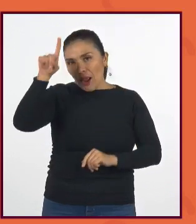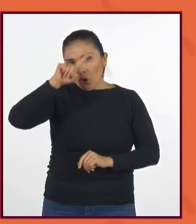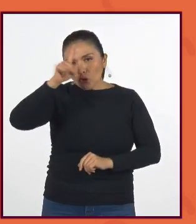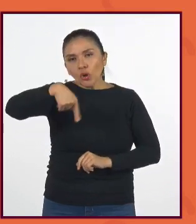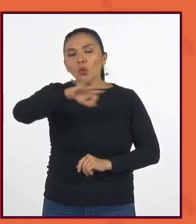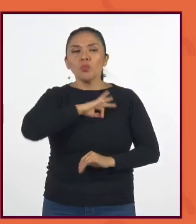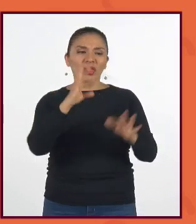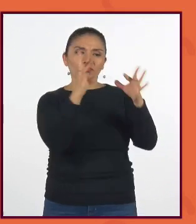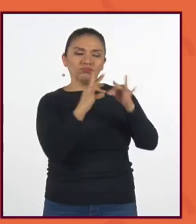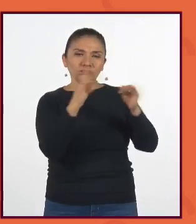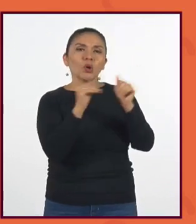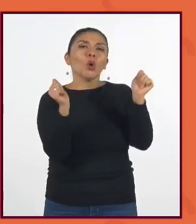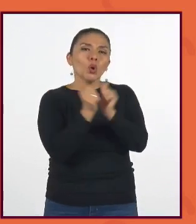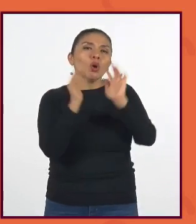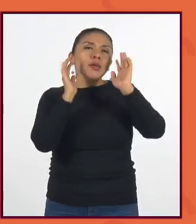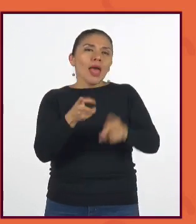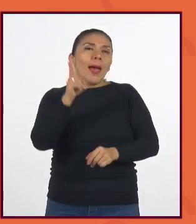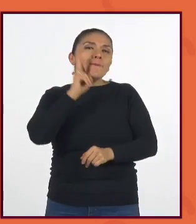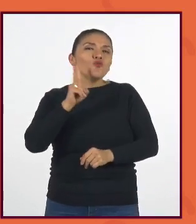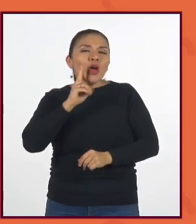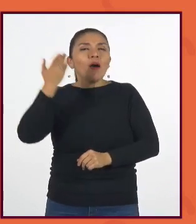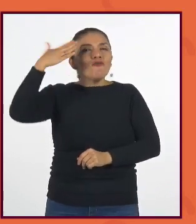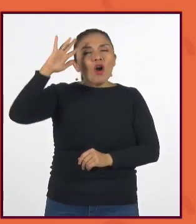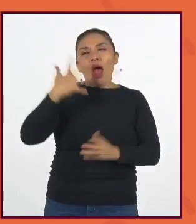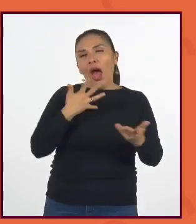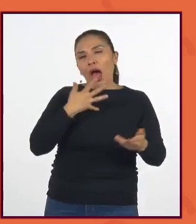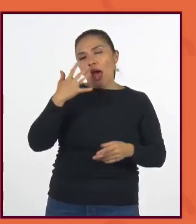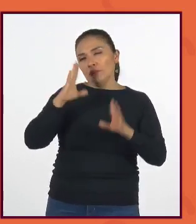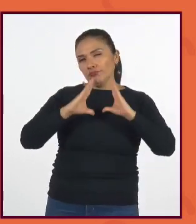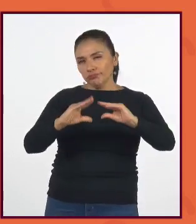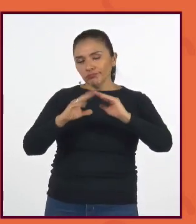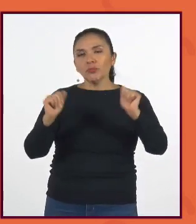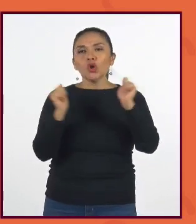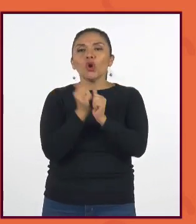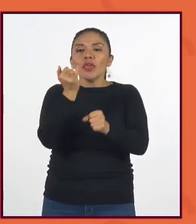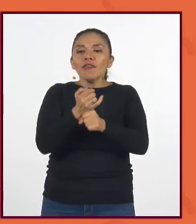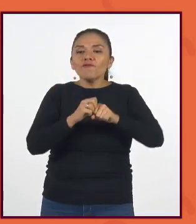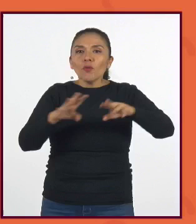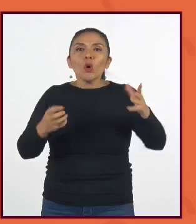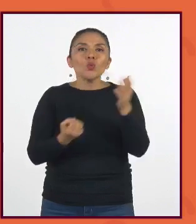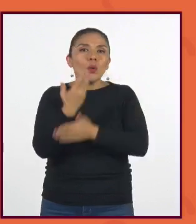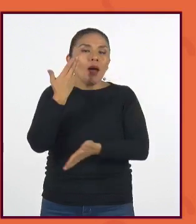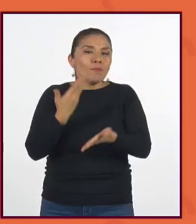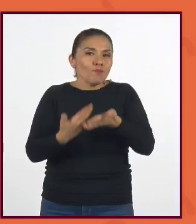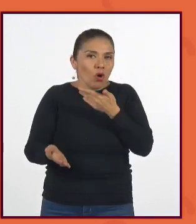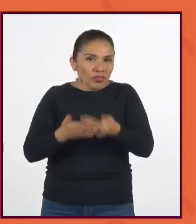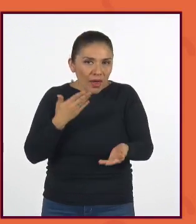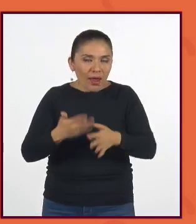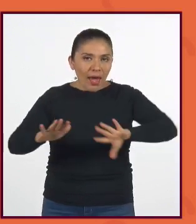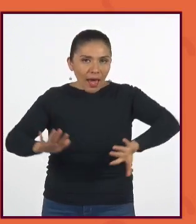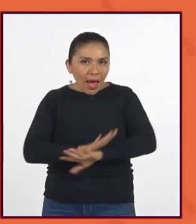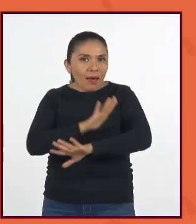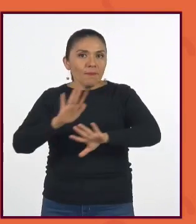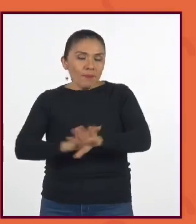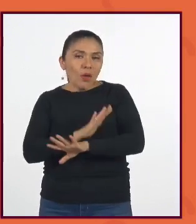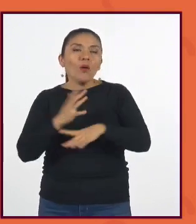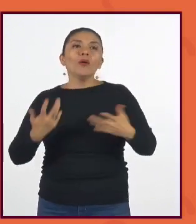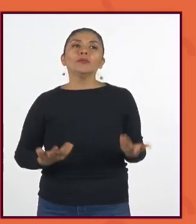en evidencia y en salud pública y con información actualizada, también o